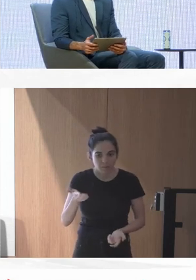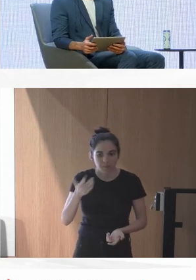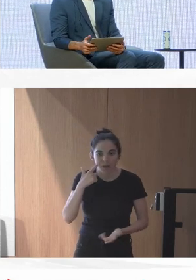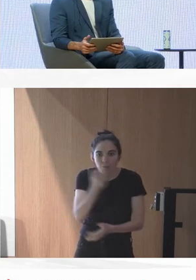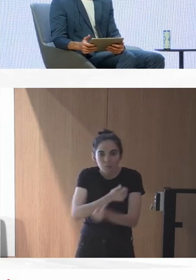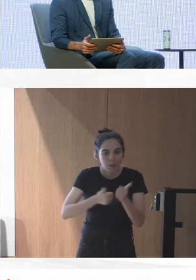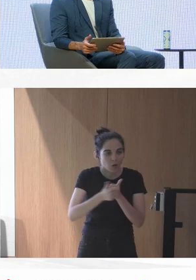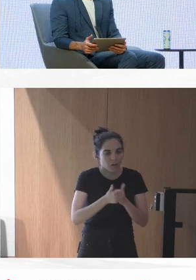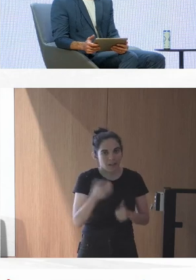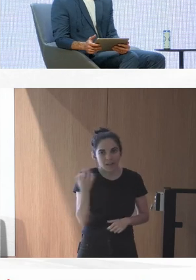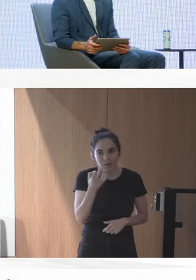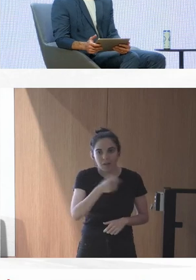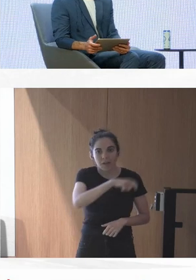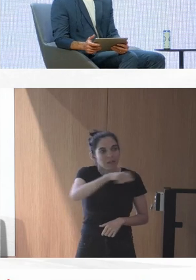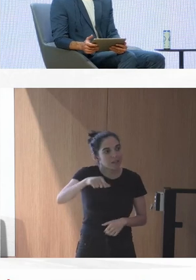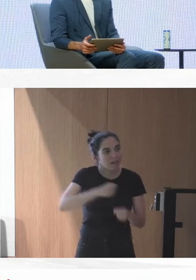deberían ser trabajadores